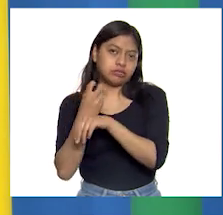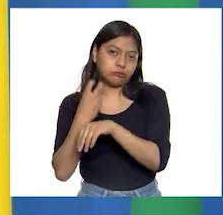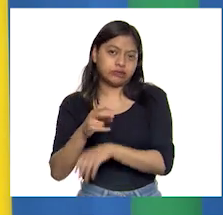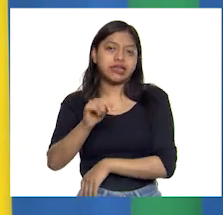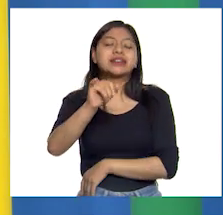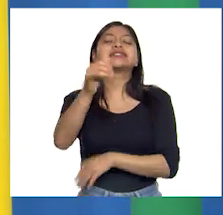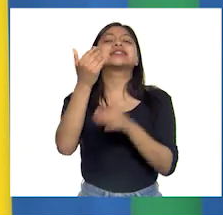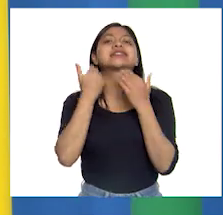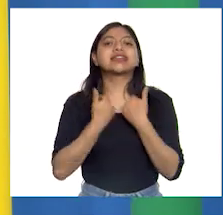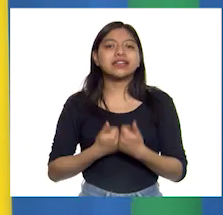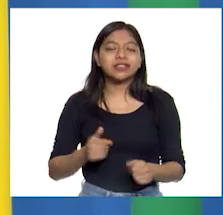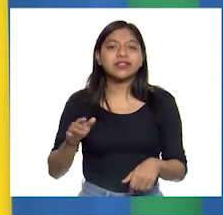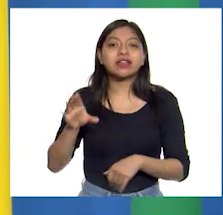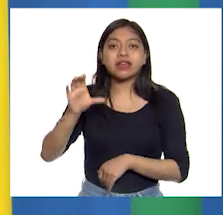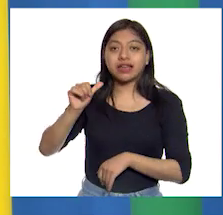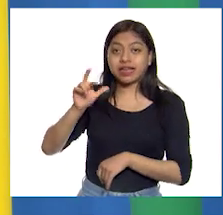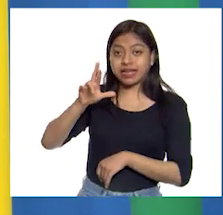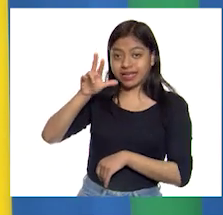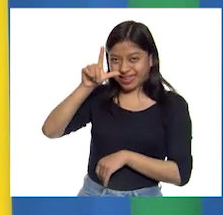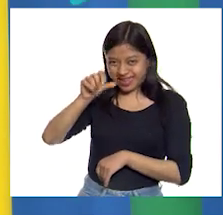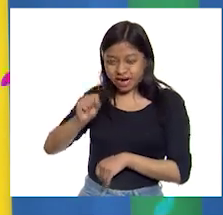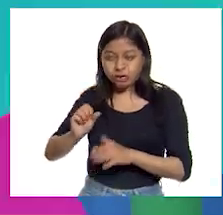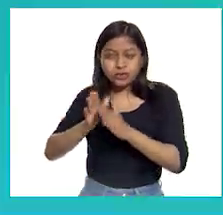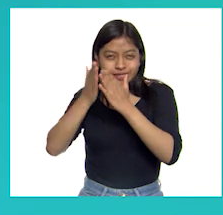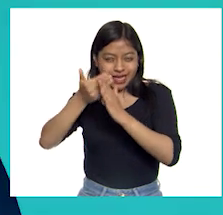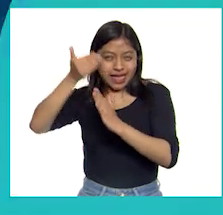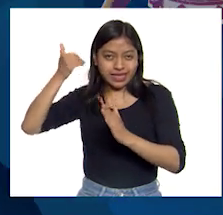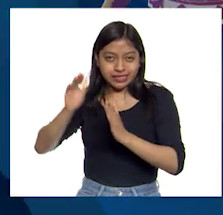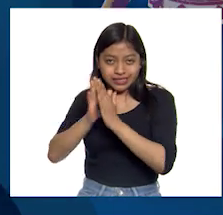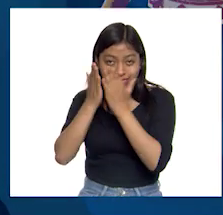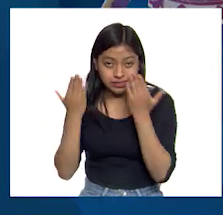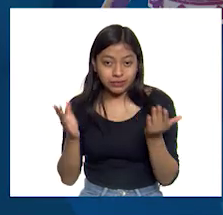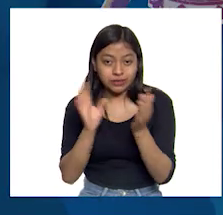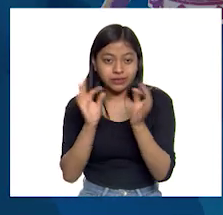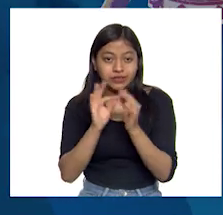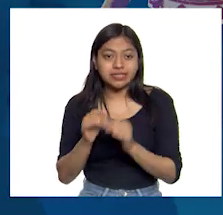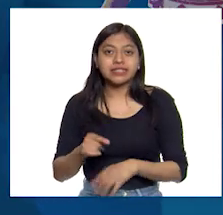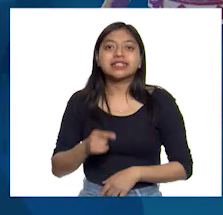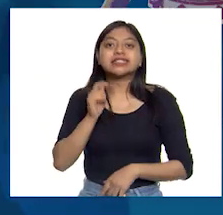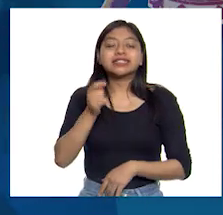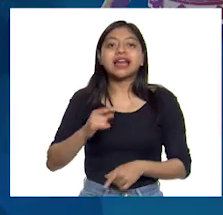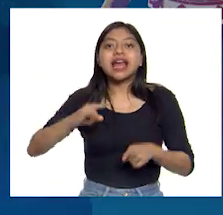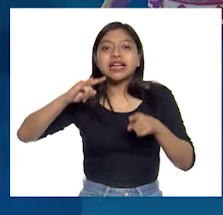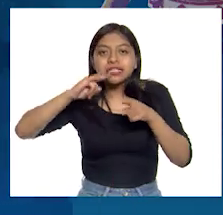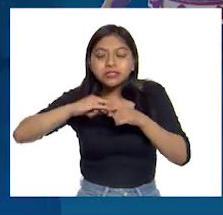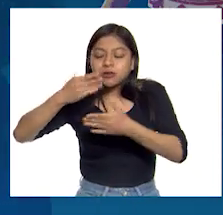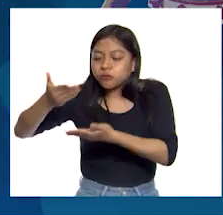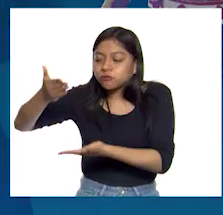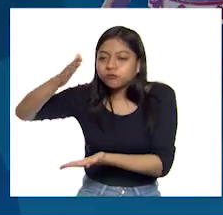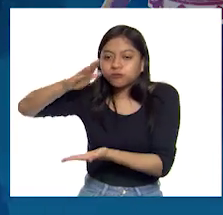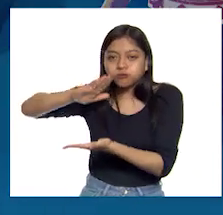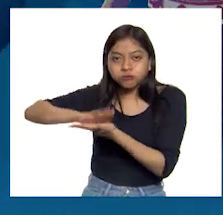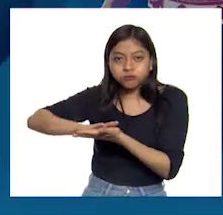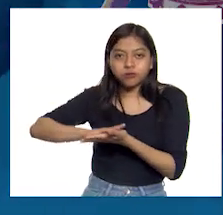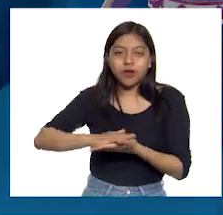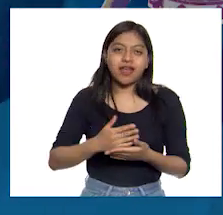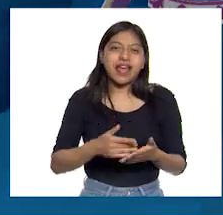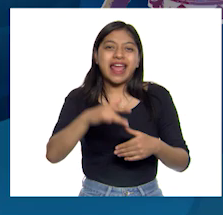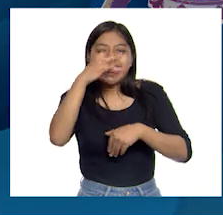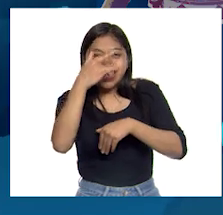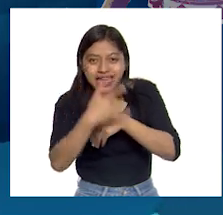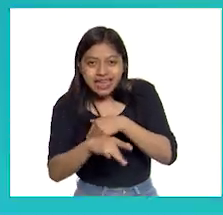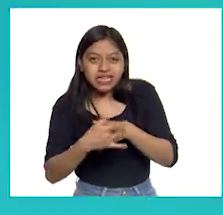entiendo por qué Carlos, en el fragmento que escuchamos al inicio, habla de los sándwiches asados, el queso, la mayonesa, la